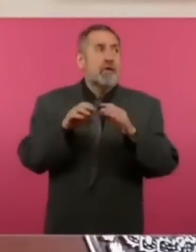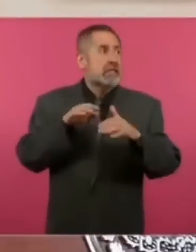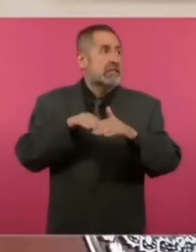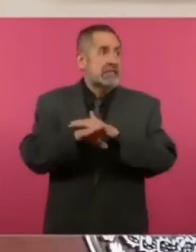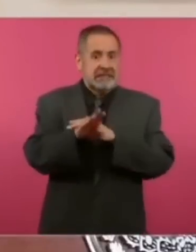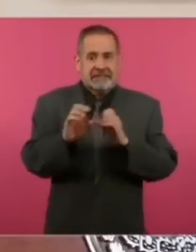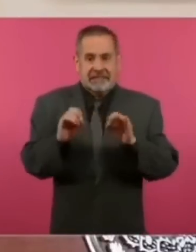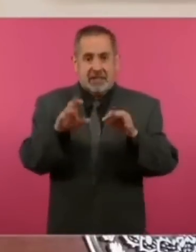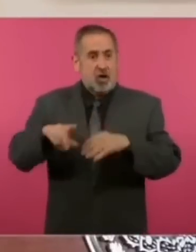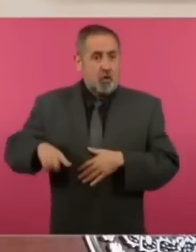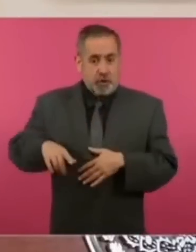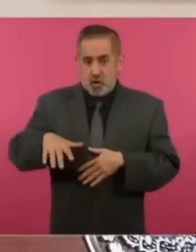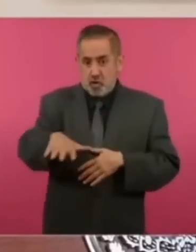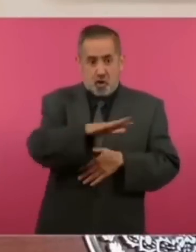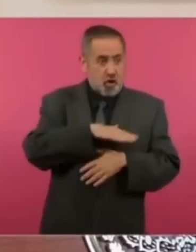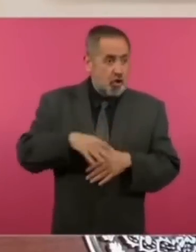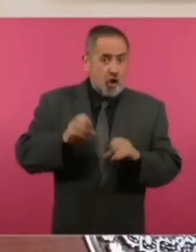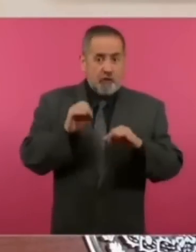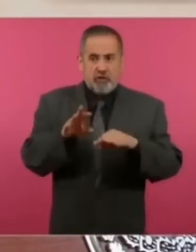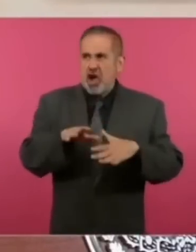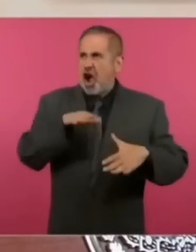las oficinas del gobierno,